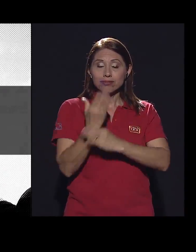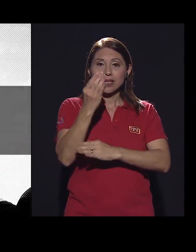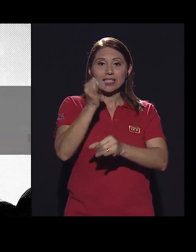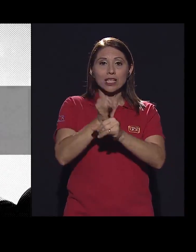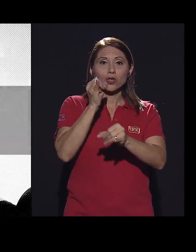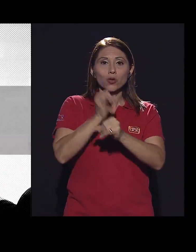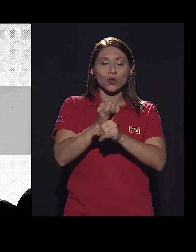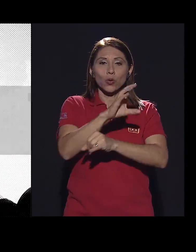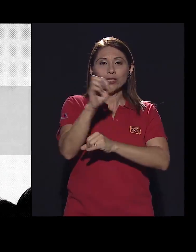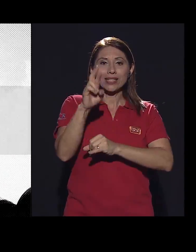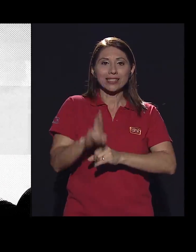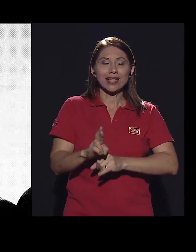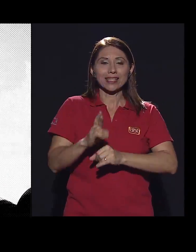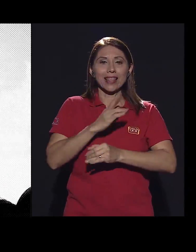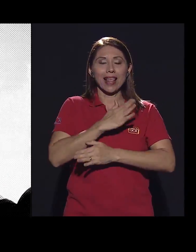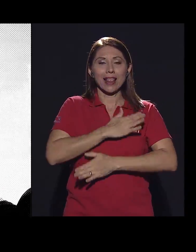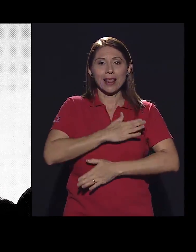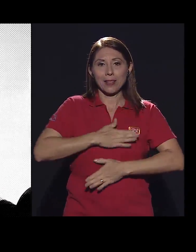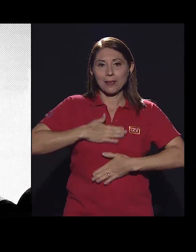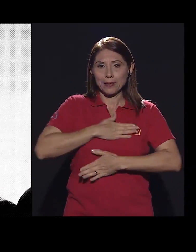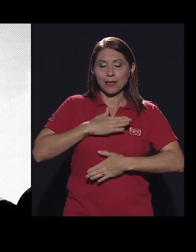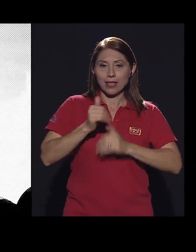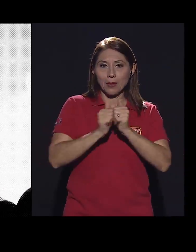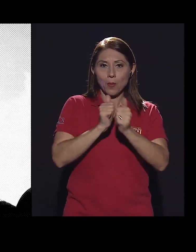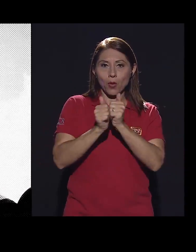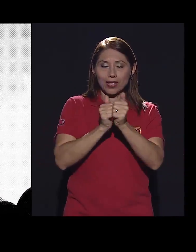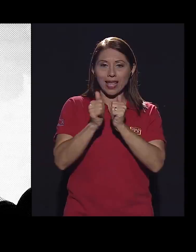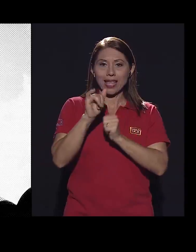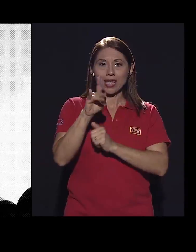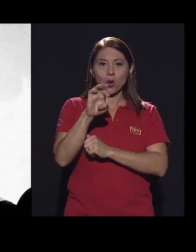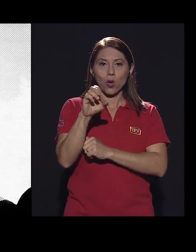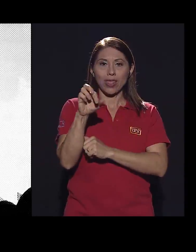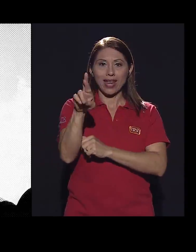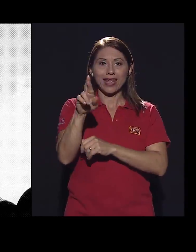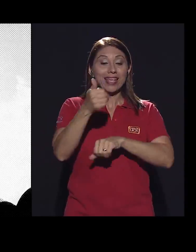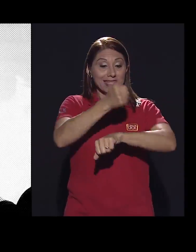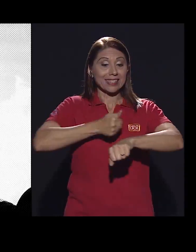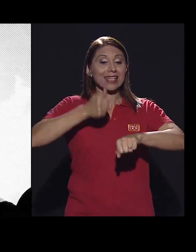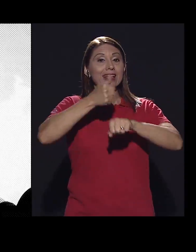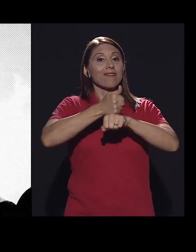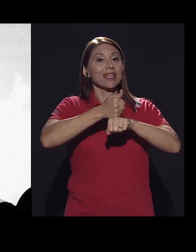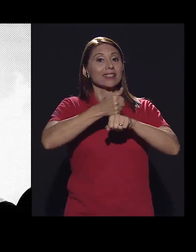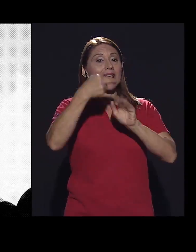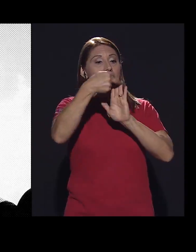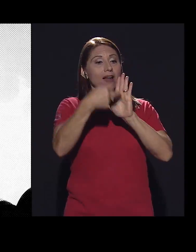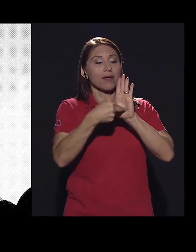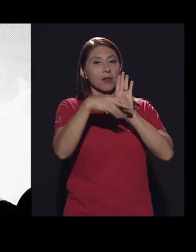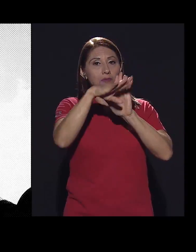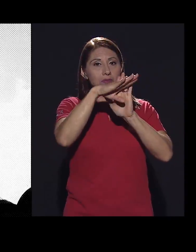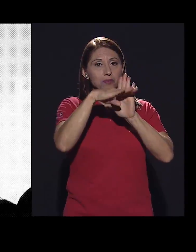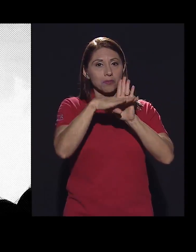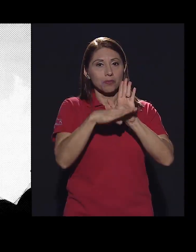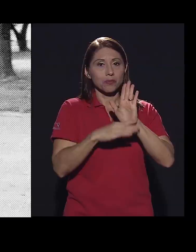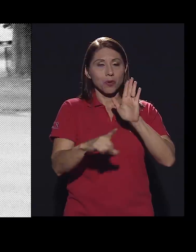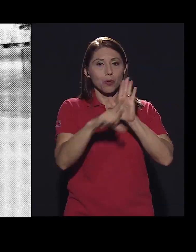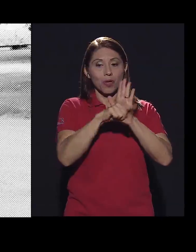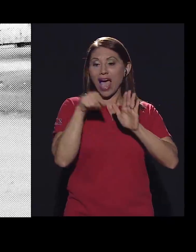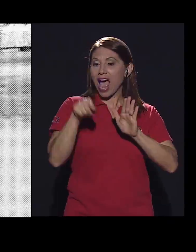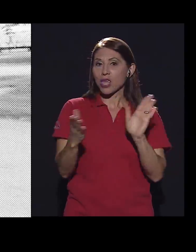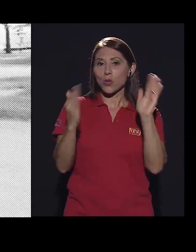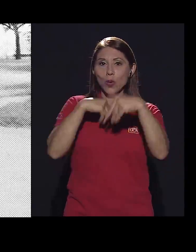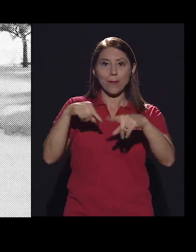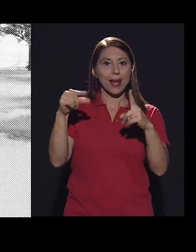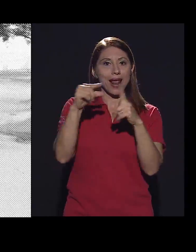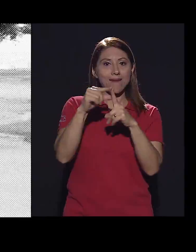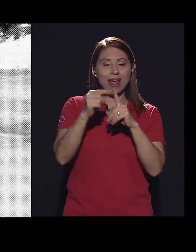Instituto Costarricense del Deporte y la Recreación, ICODER, y se establece el régimen jurídico del deporte en Costa Rica. En este documento no existe la